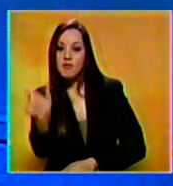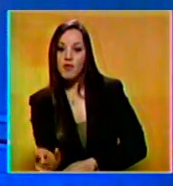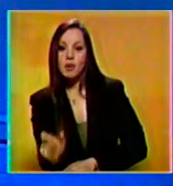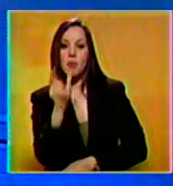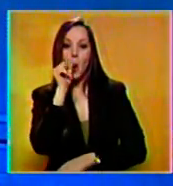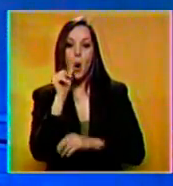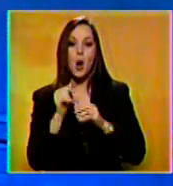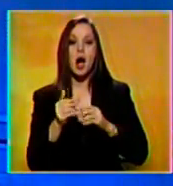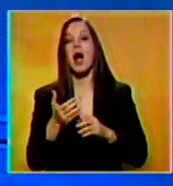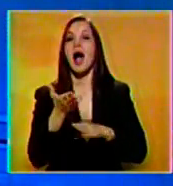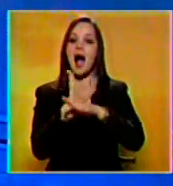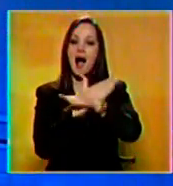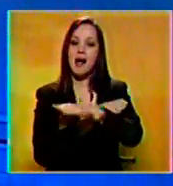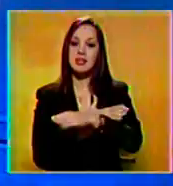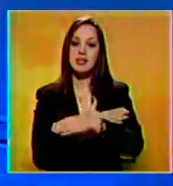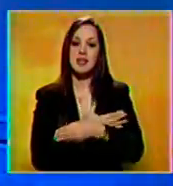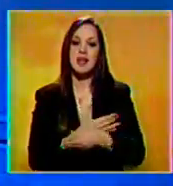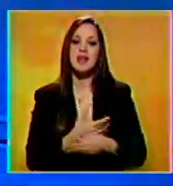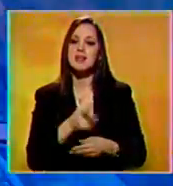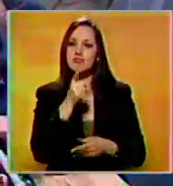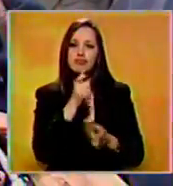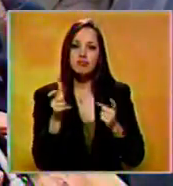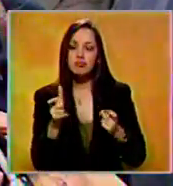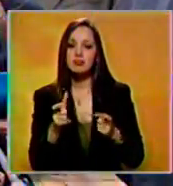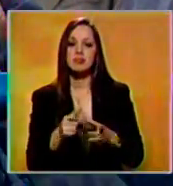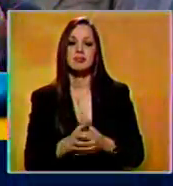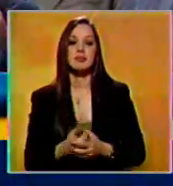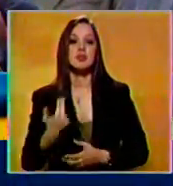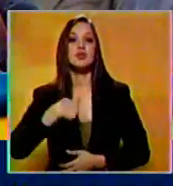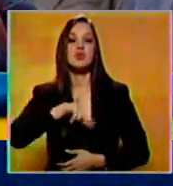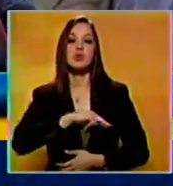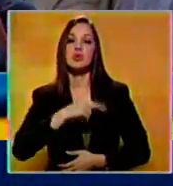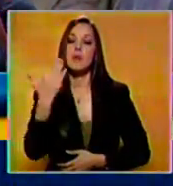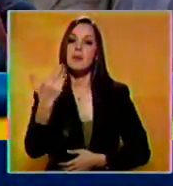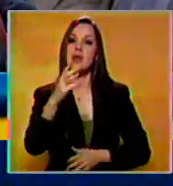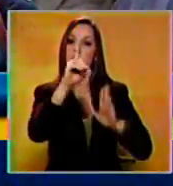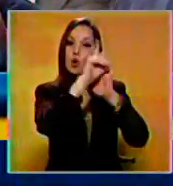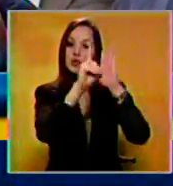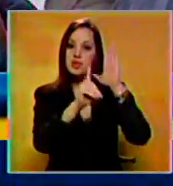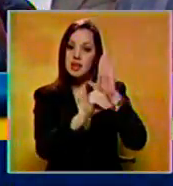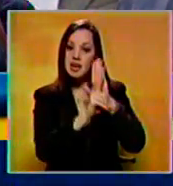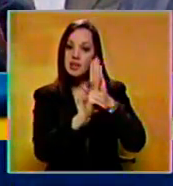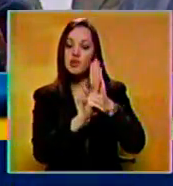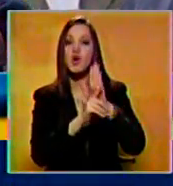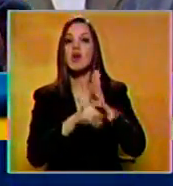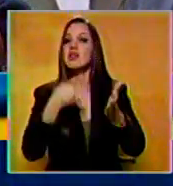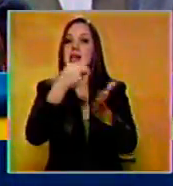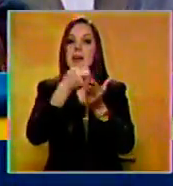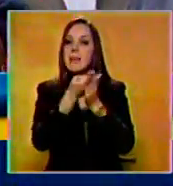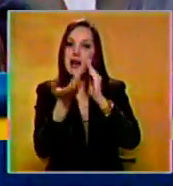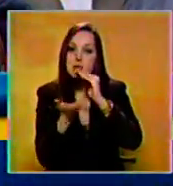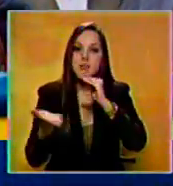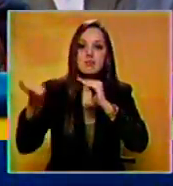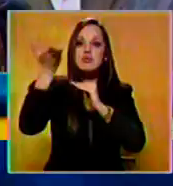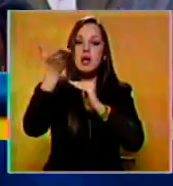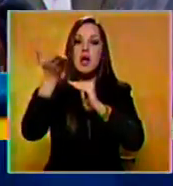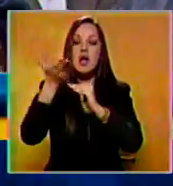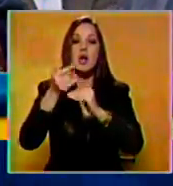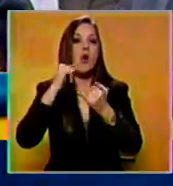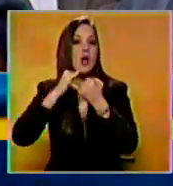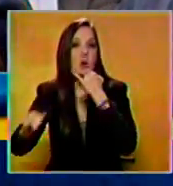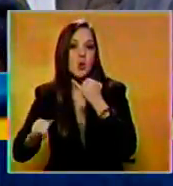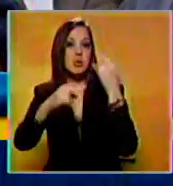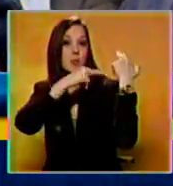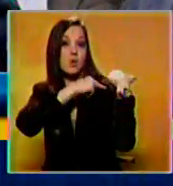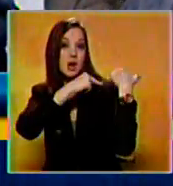ex consultor jurídico del ente comicial. Estamos reclamando el derecho a ser homologado, homologado con el último cargo que